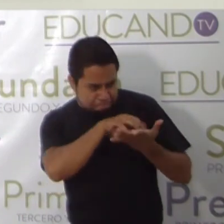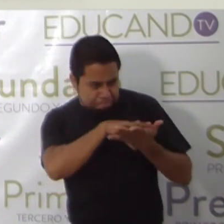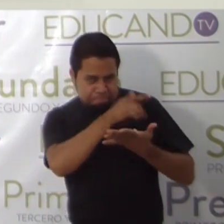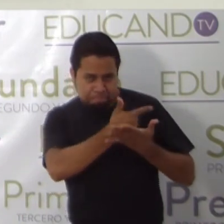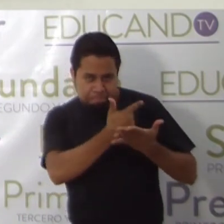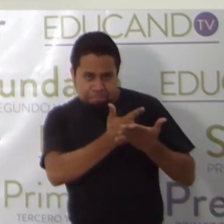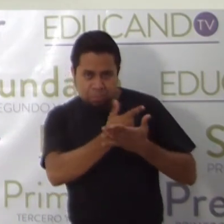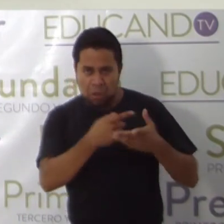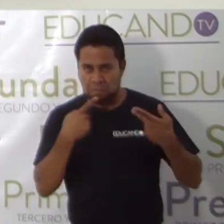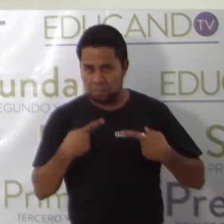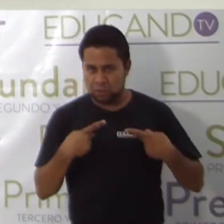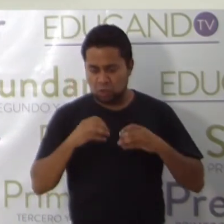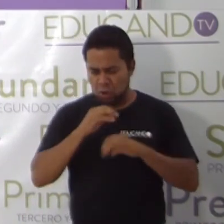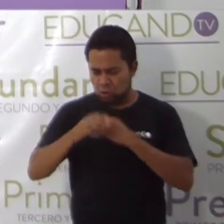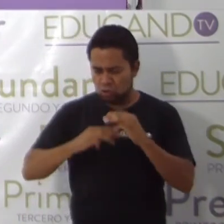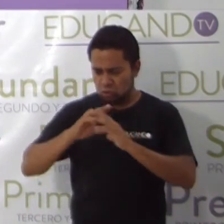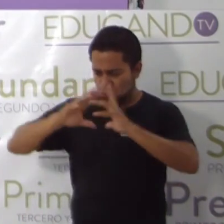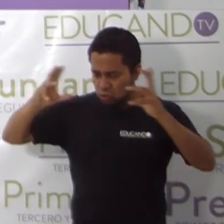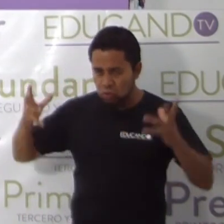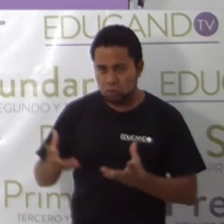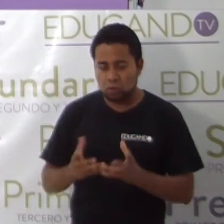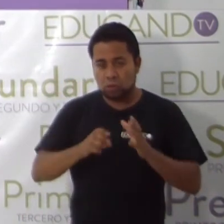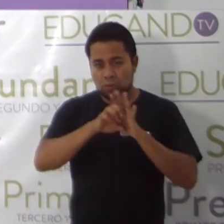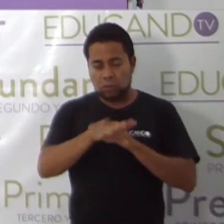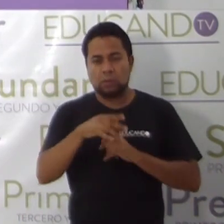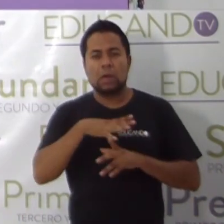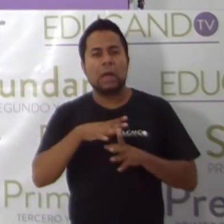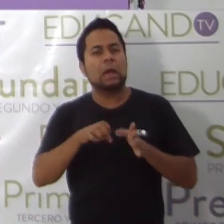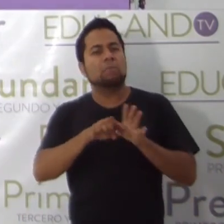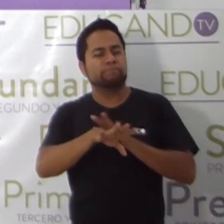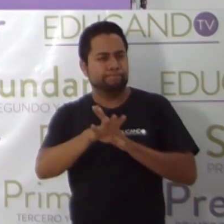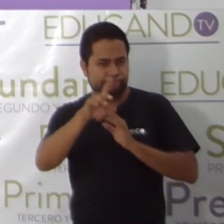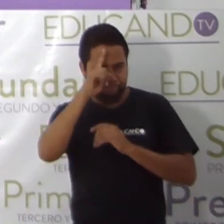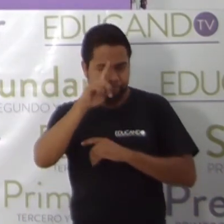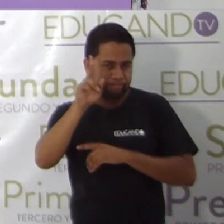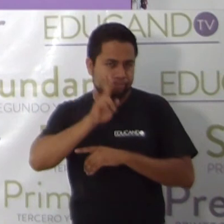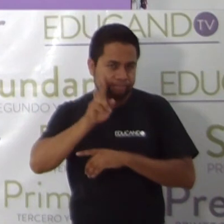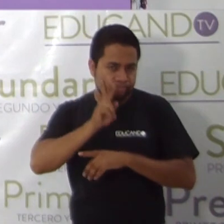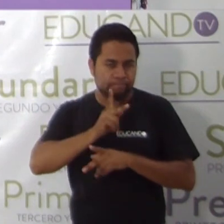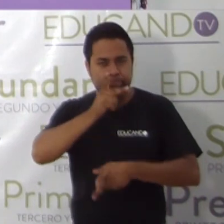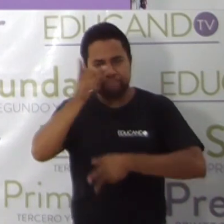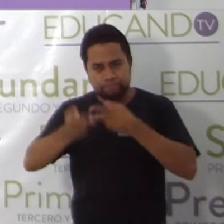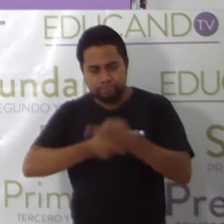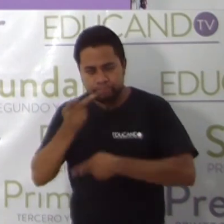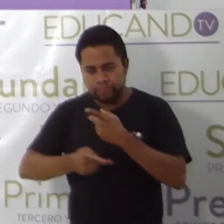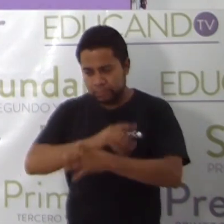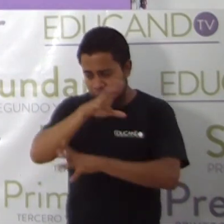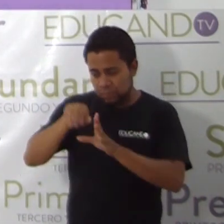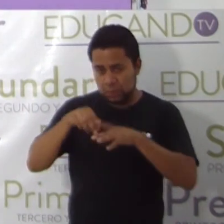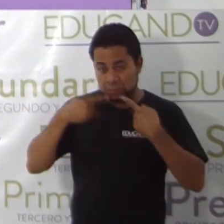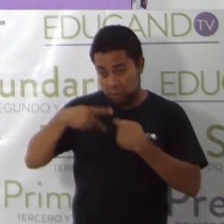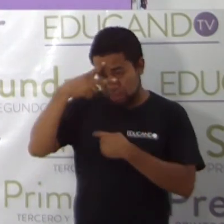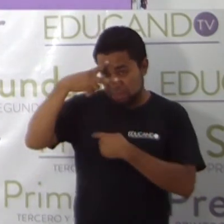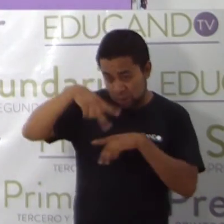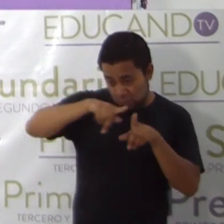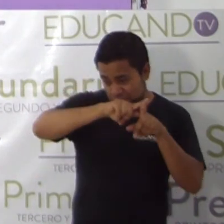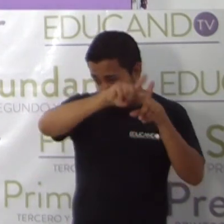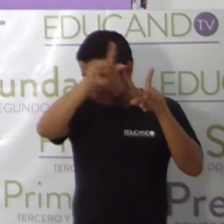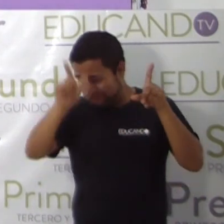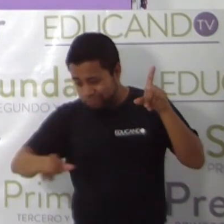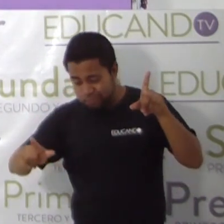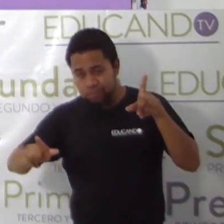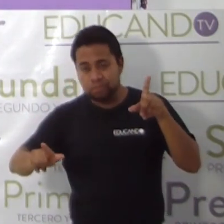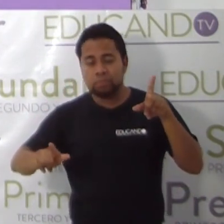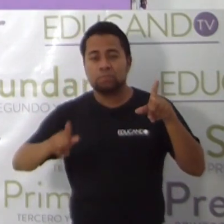la población o el universo. Por ejemplo, si se va a hacer un censo poblacional, un censo de toda la población de México,